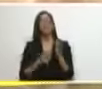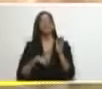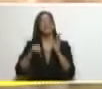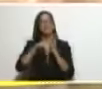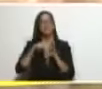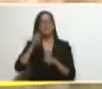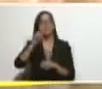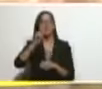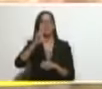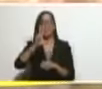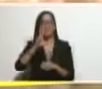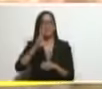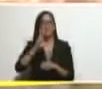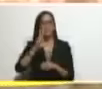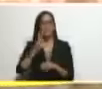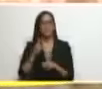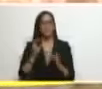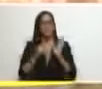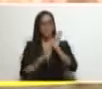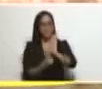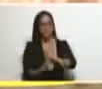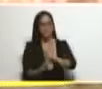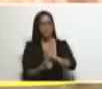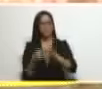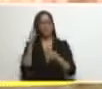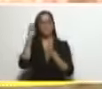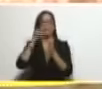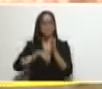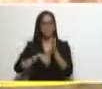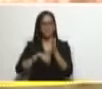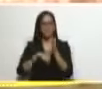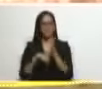manera expresa la prohibición